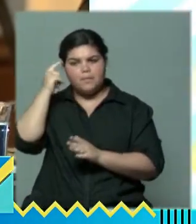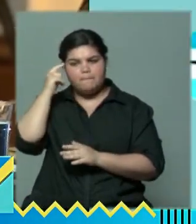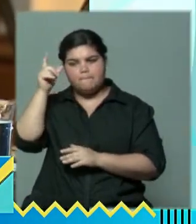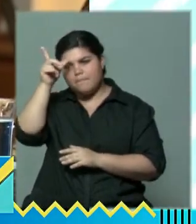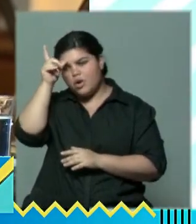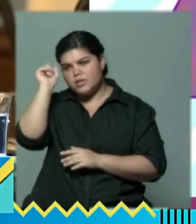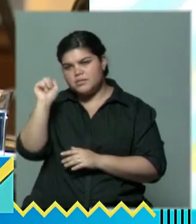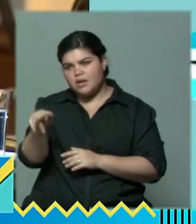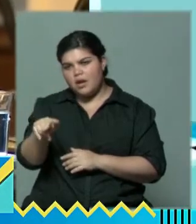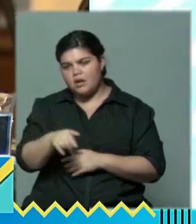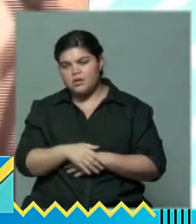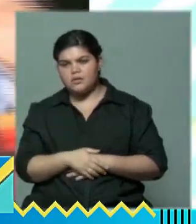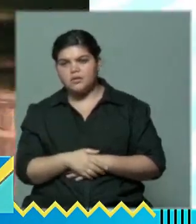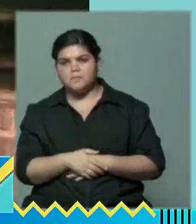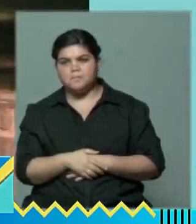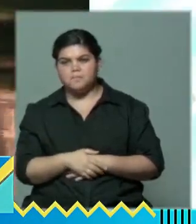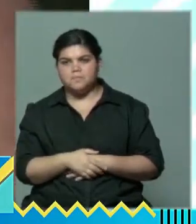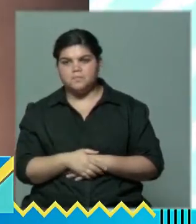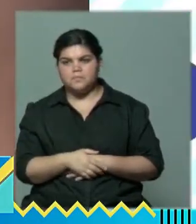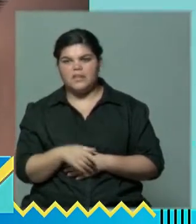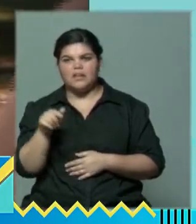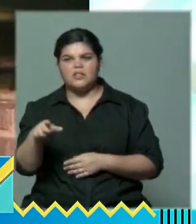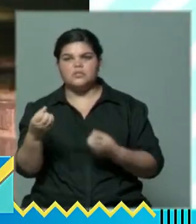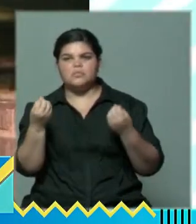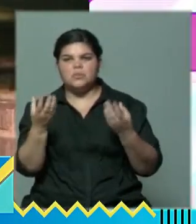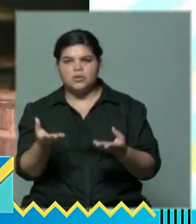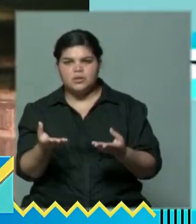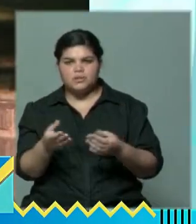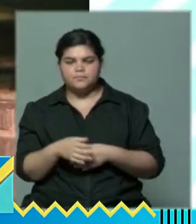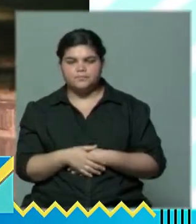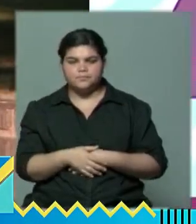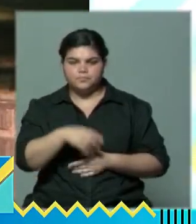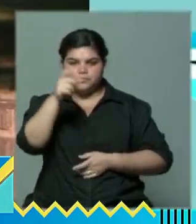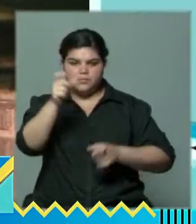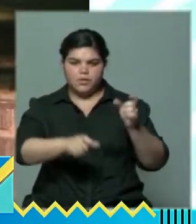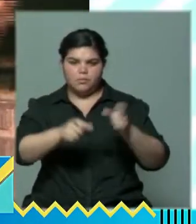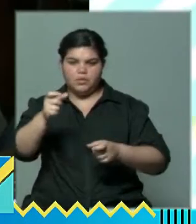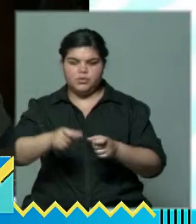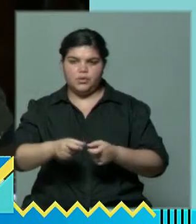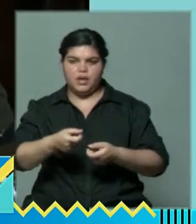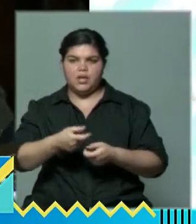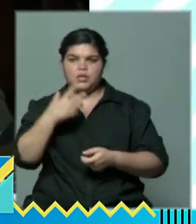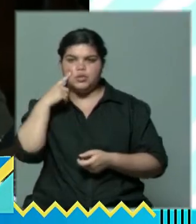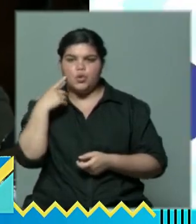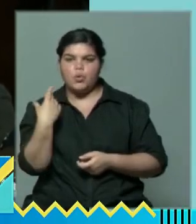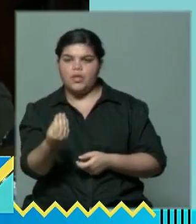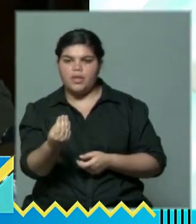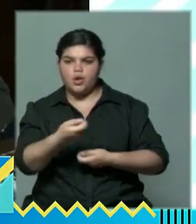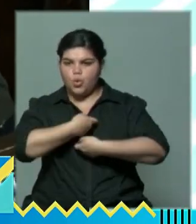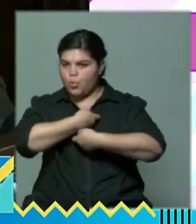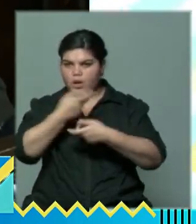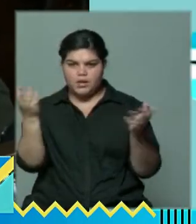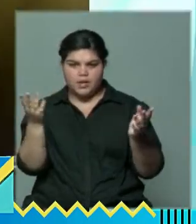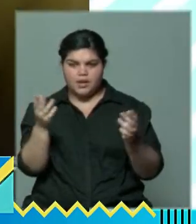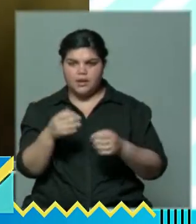Creo que es a los efectos de que cualquier ciudadano sea vulnerable o sea sujeto o